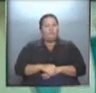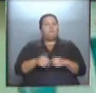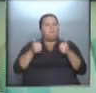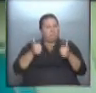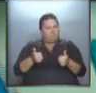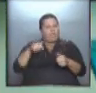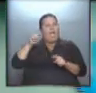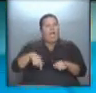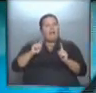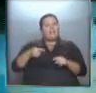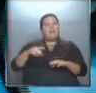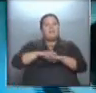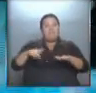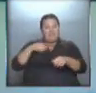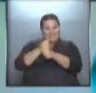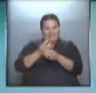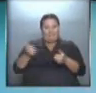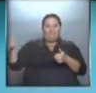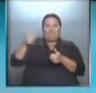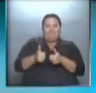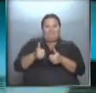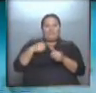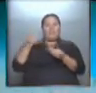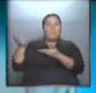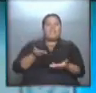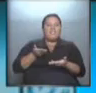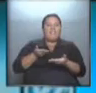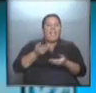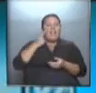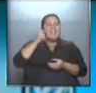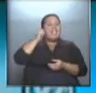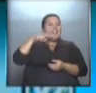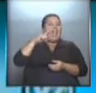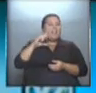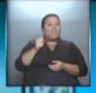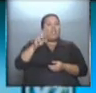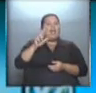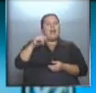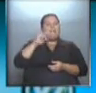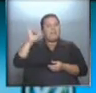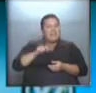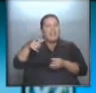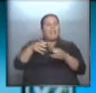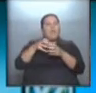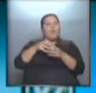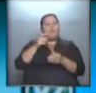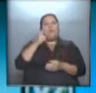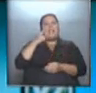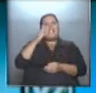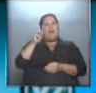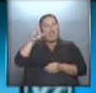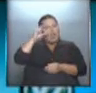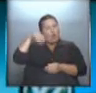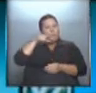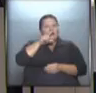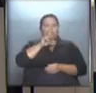Muy bien, vamos a incorporar a nuestra mesa de trabajo a un invitado. Estamos hablando de Ignacio Ramírez, él pertenece a la consultora Ibarómetro. Buenas tardes,